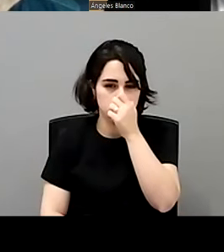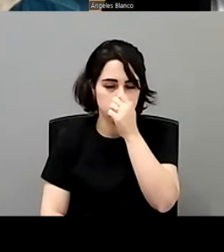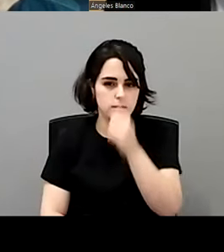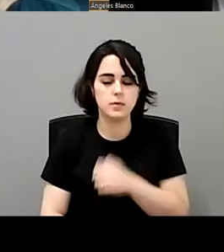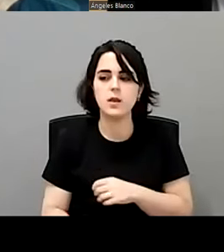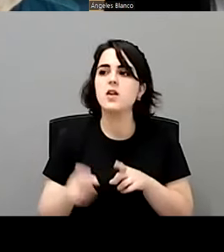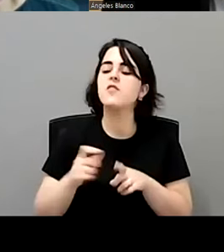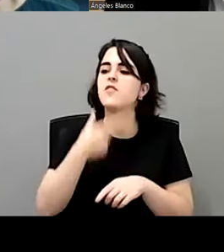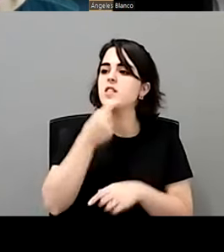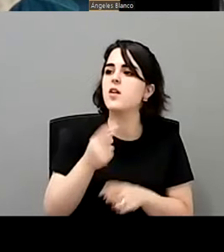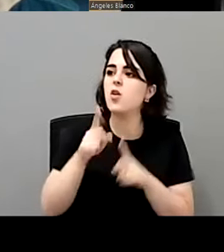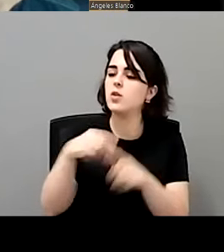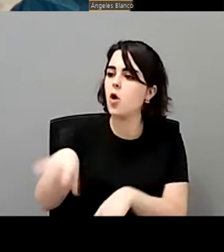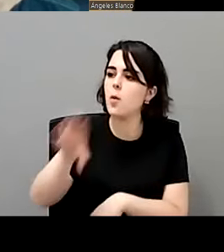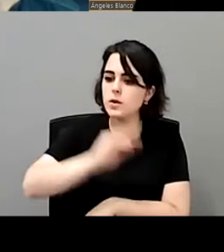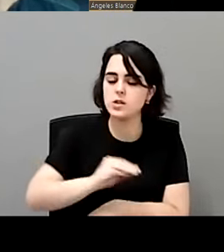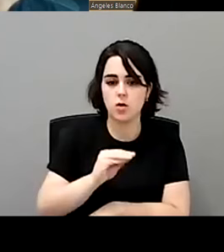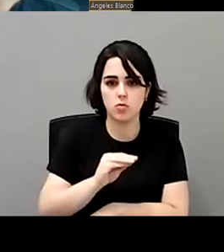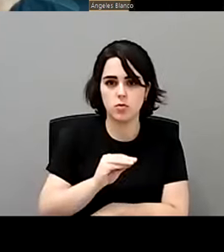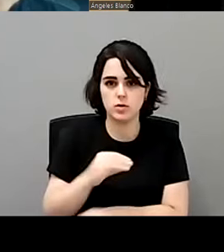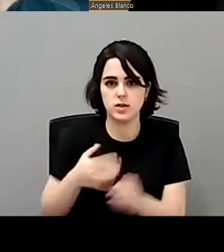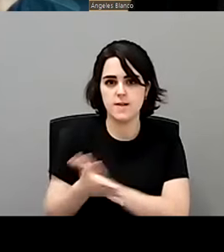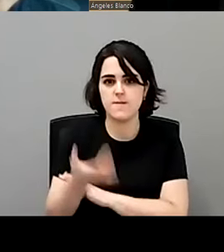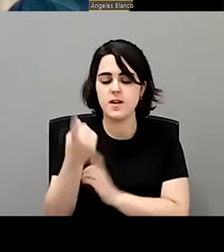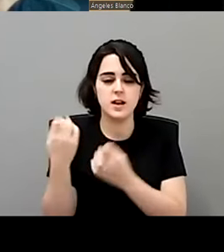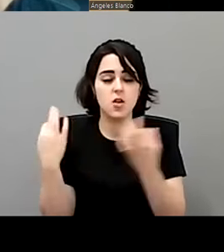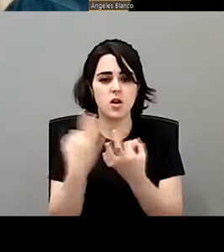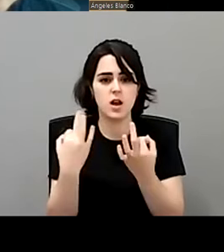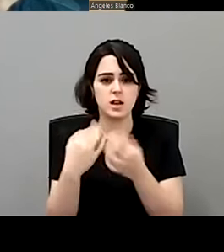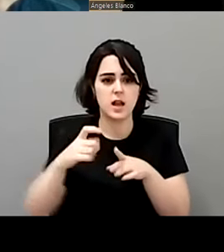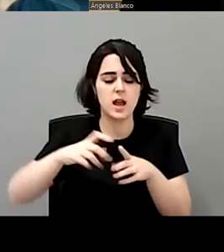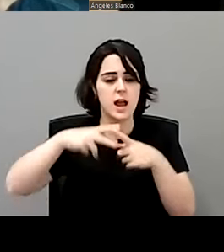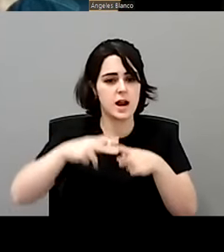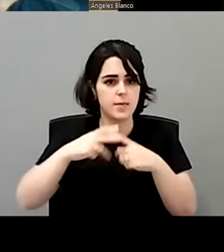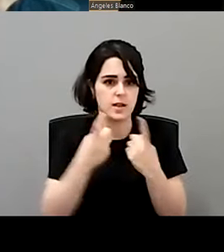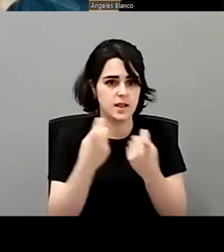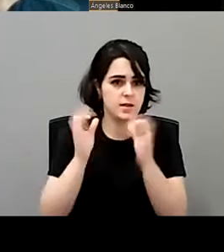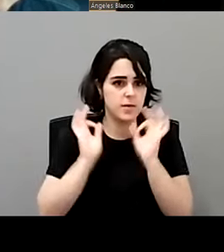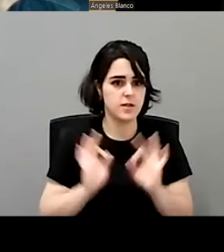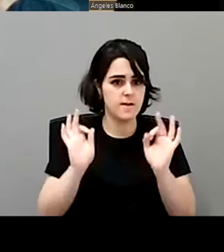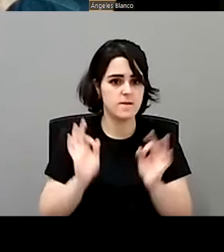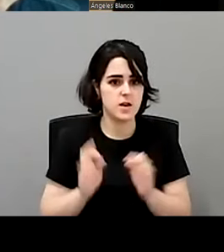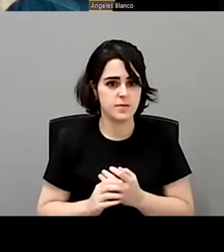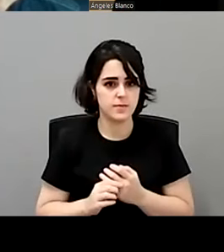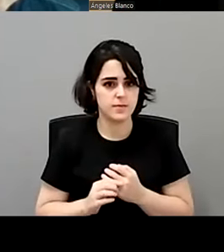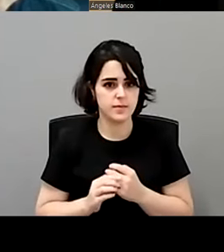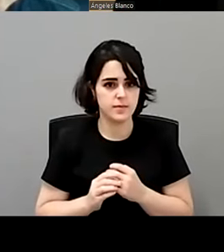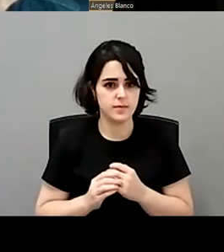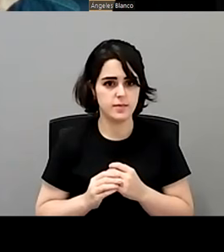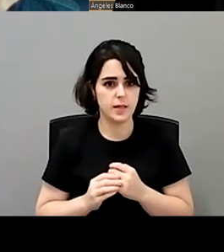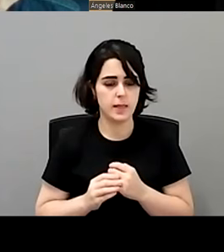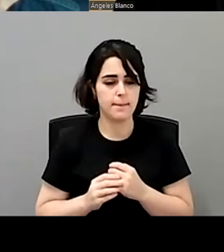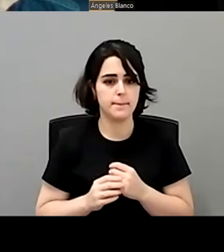facilitador para la comprensión, pues ahí también tiene que tener una serie de herramientas, ¿no? Claro, o sea, eso es lo que yo digo, que no